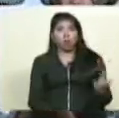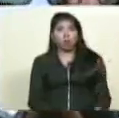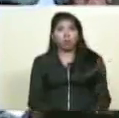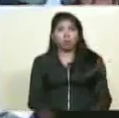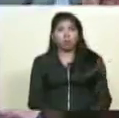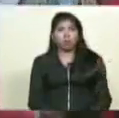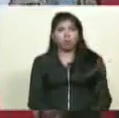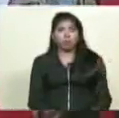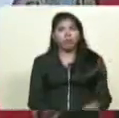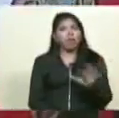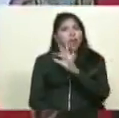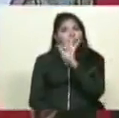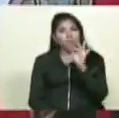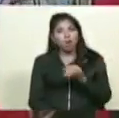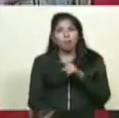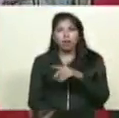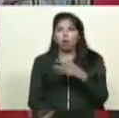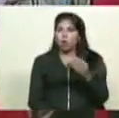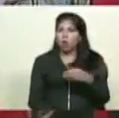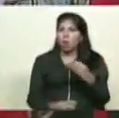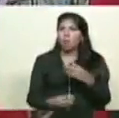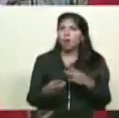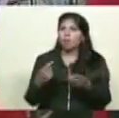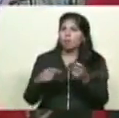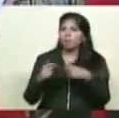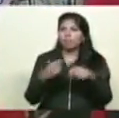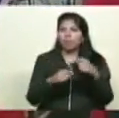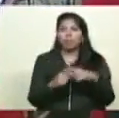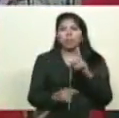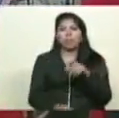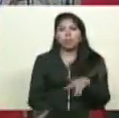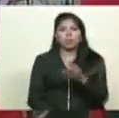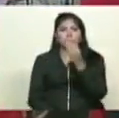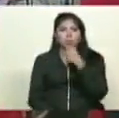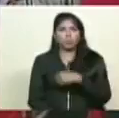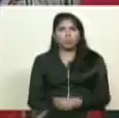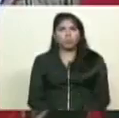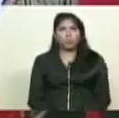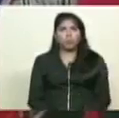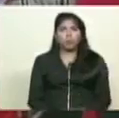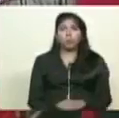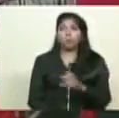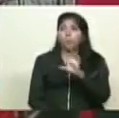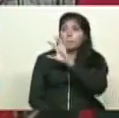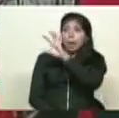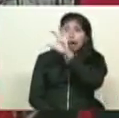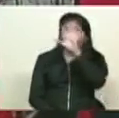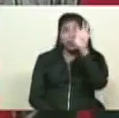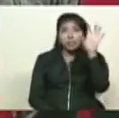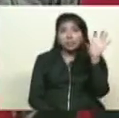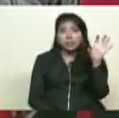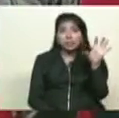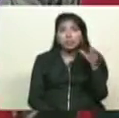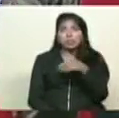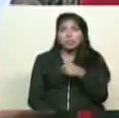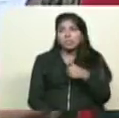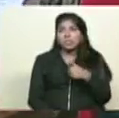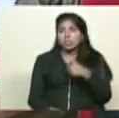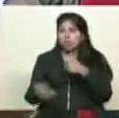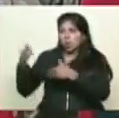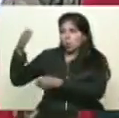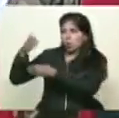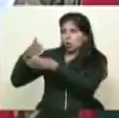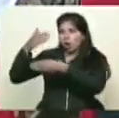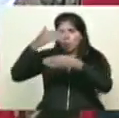las formas de comercialización y patrones de consumo. Desde afuera buscan colapsarnos